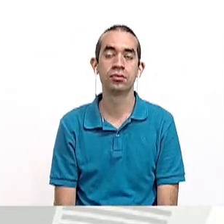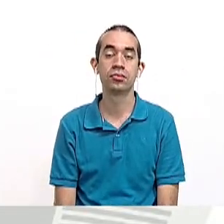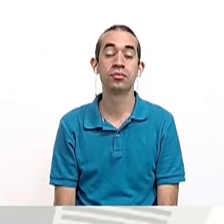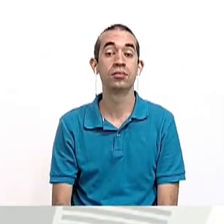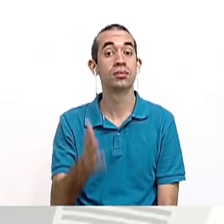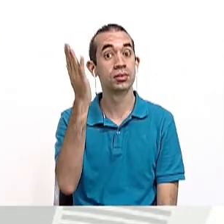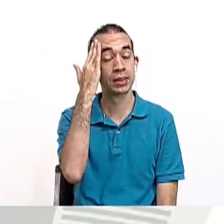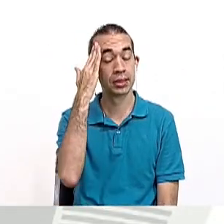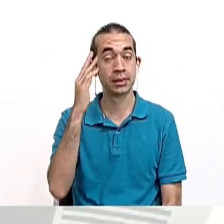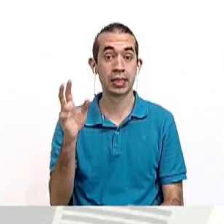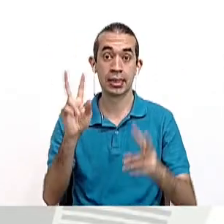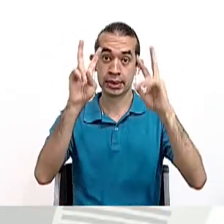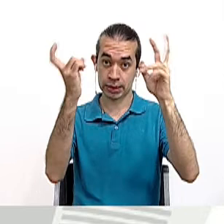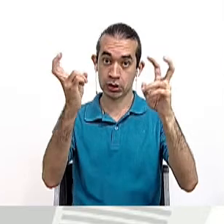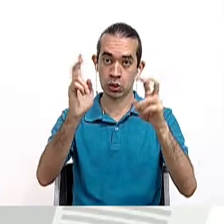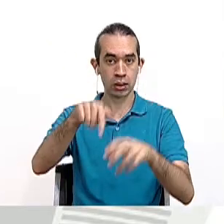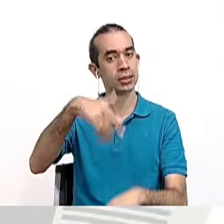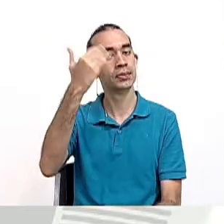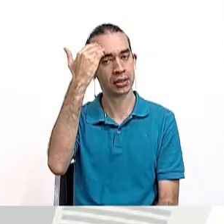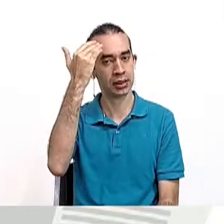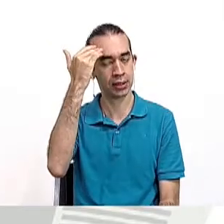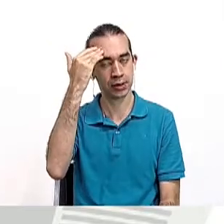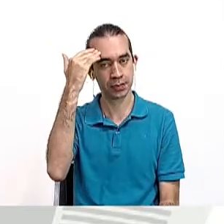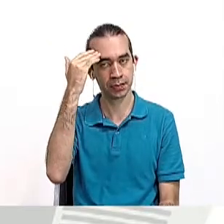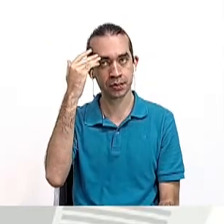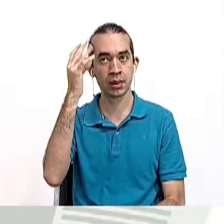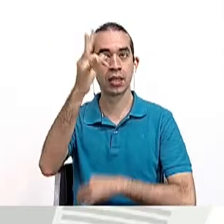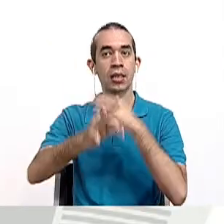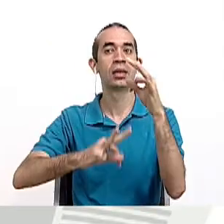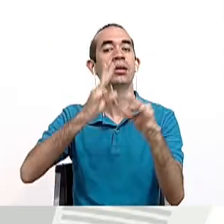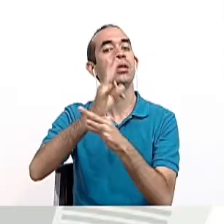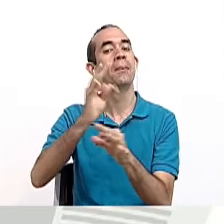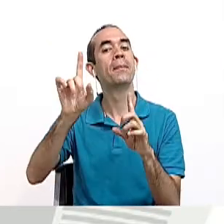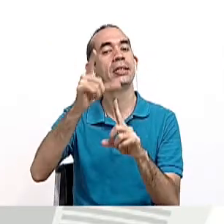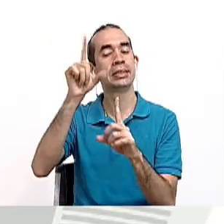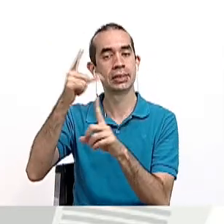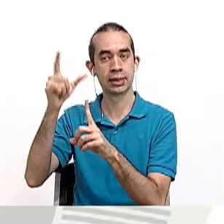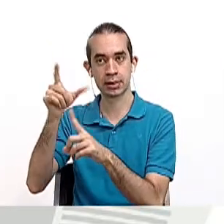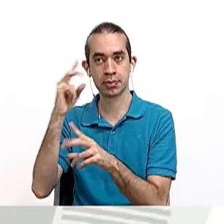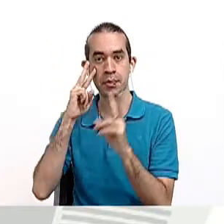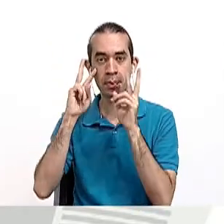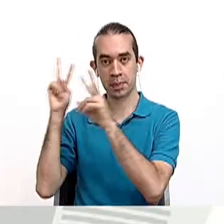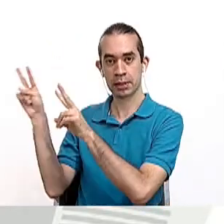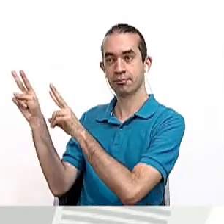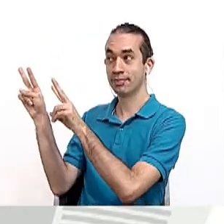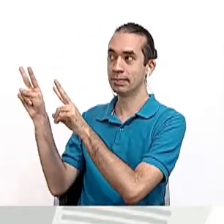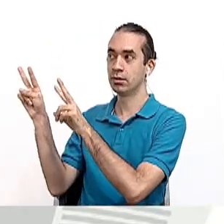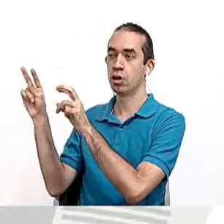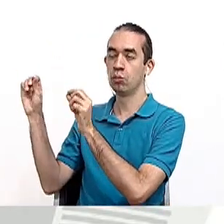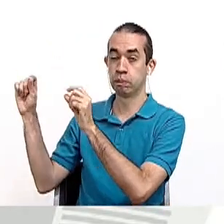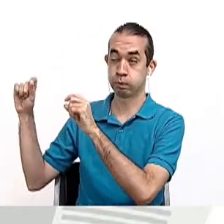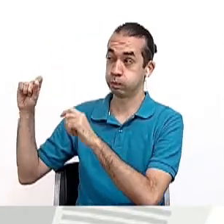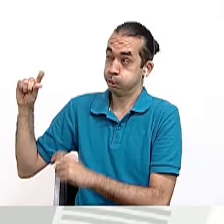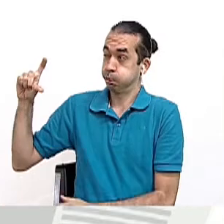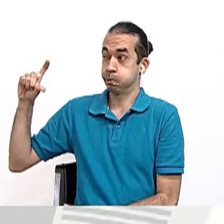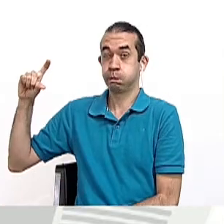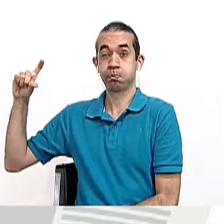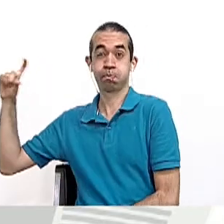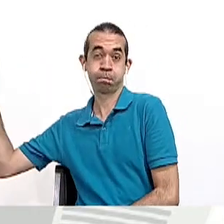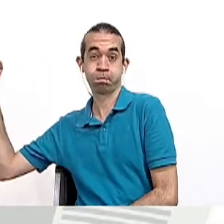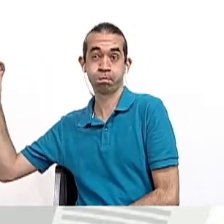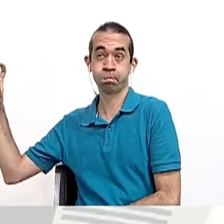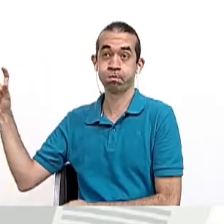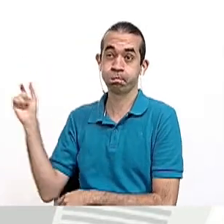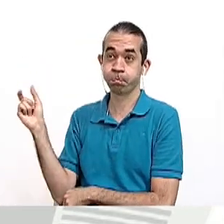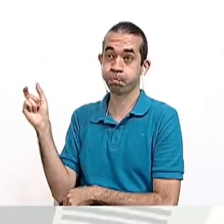El título también tomemos en consideración la tipografía. Buscar que la letra resalte, mayor tamaño, grosor,